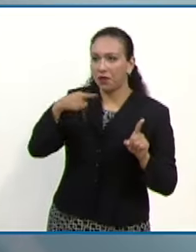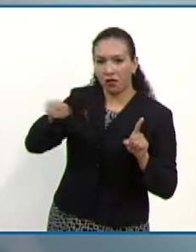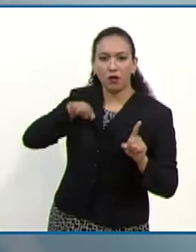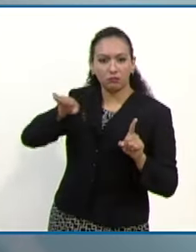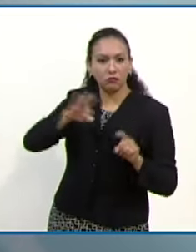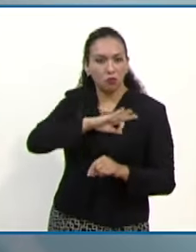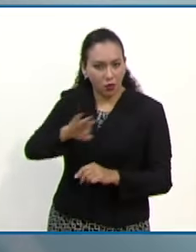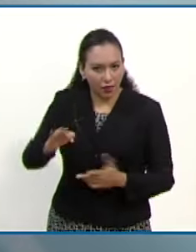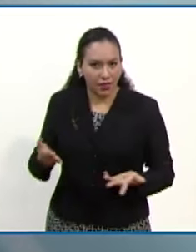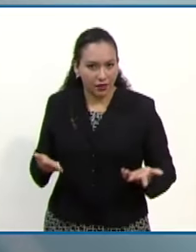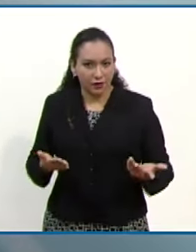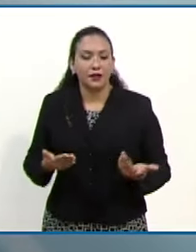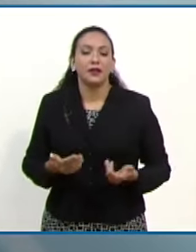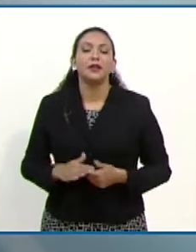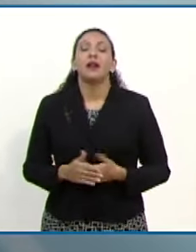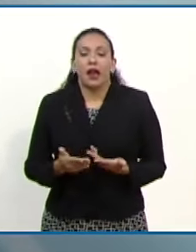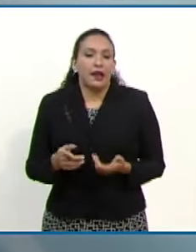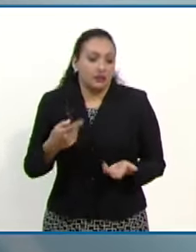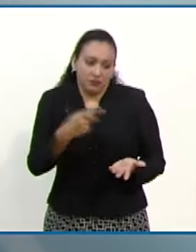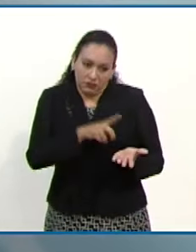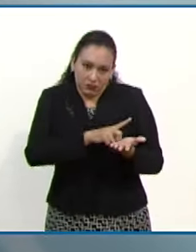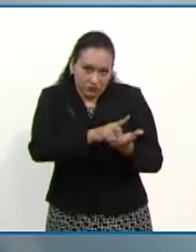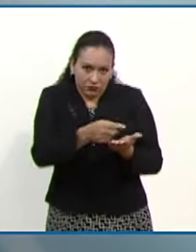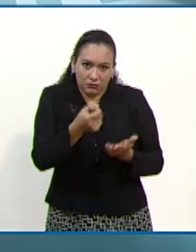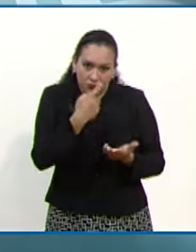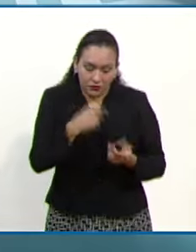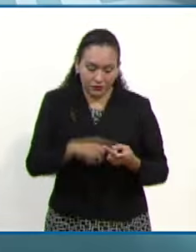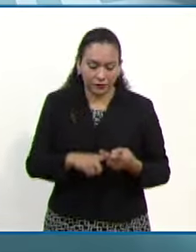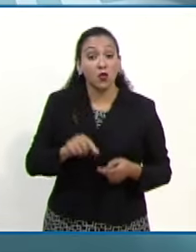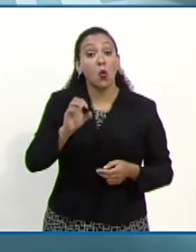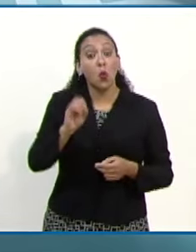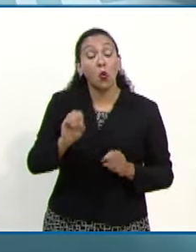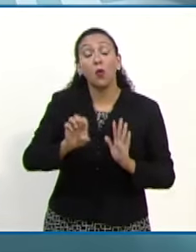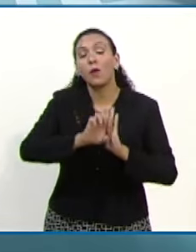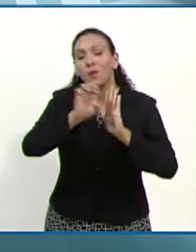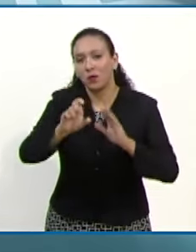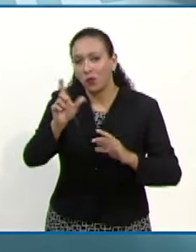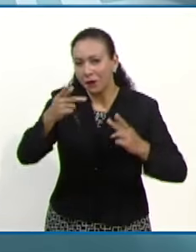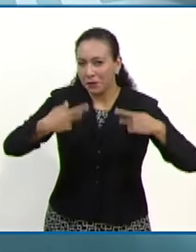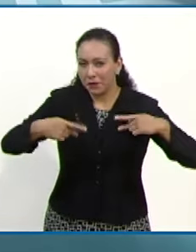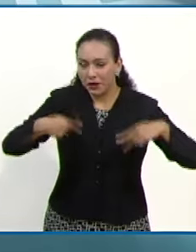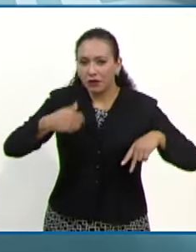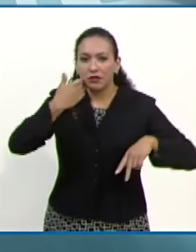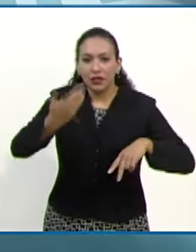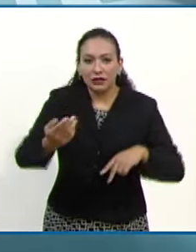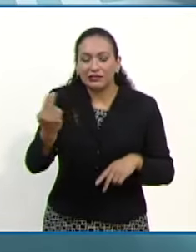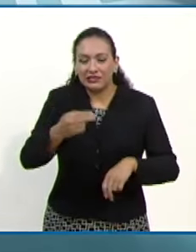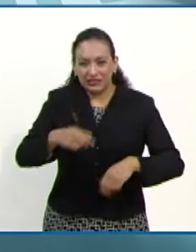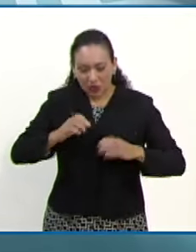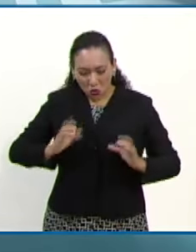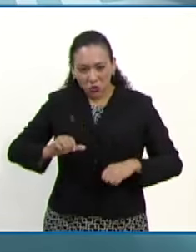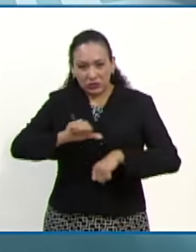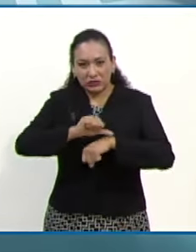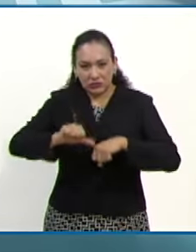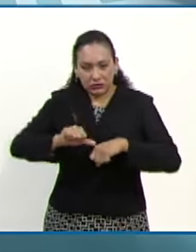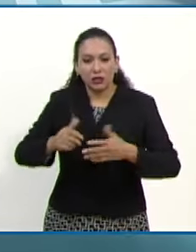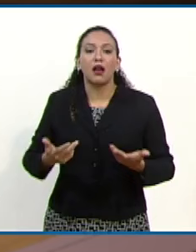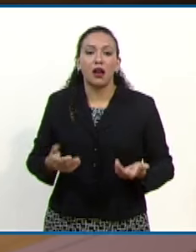Hemos también ordenado, por ejemplo, la realización de una cirugía a un interno en un centro de reinserción social.